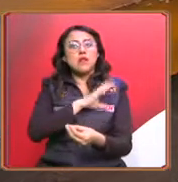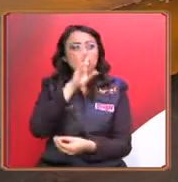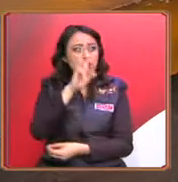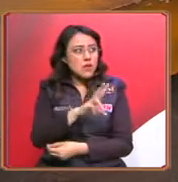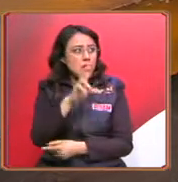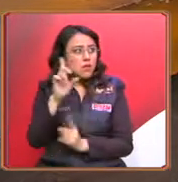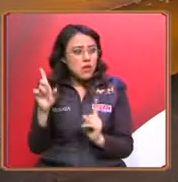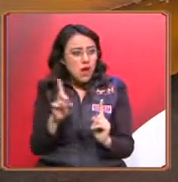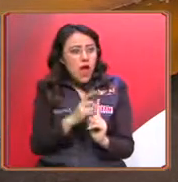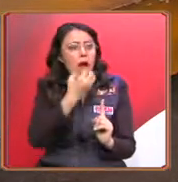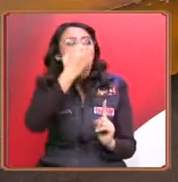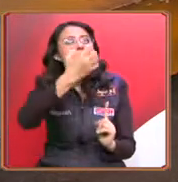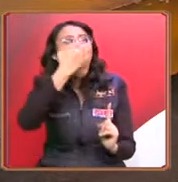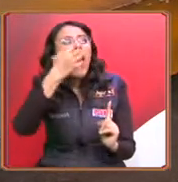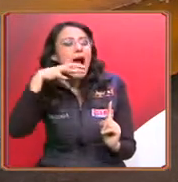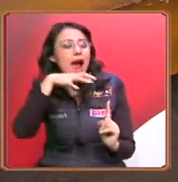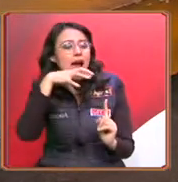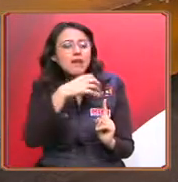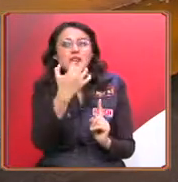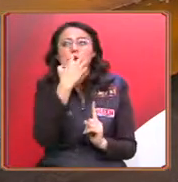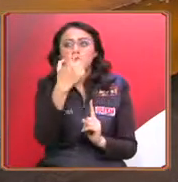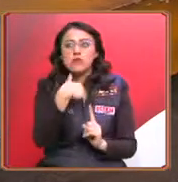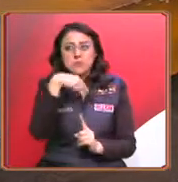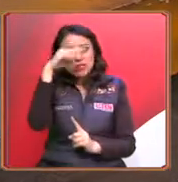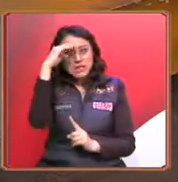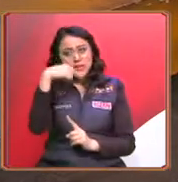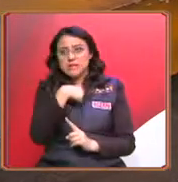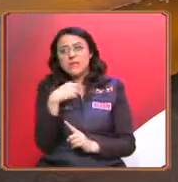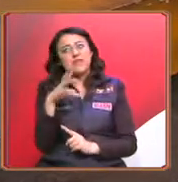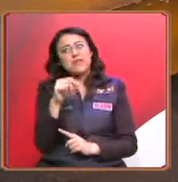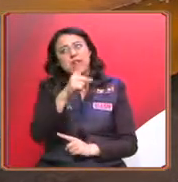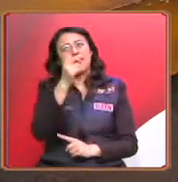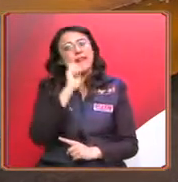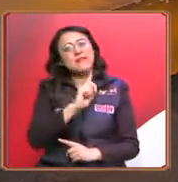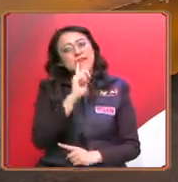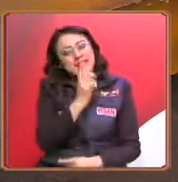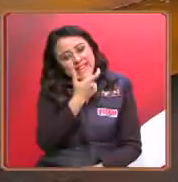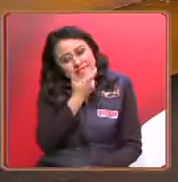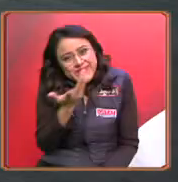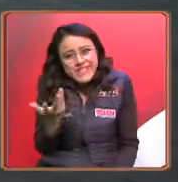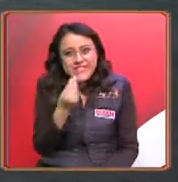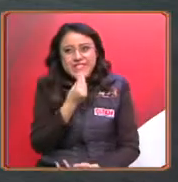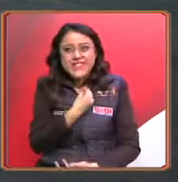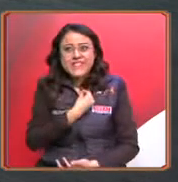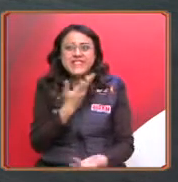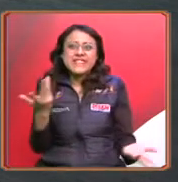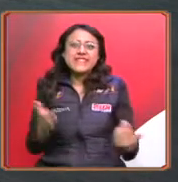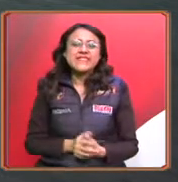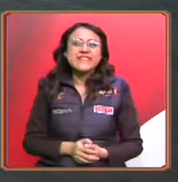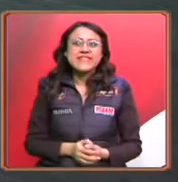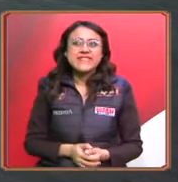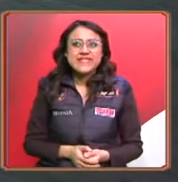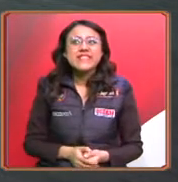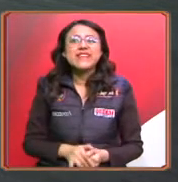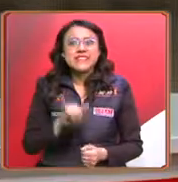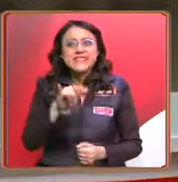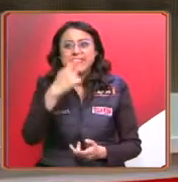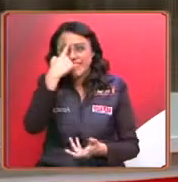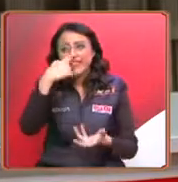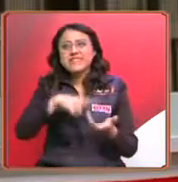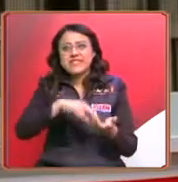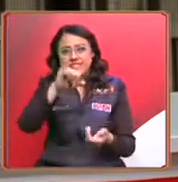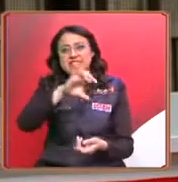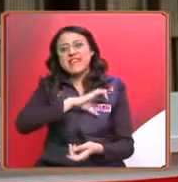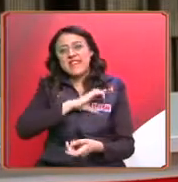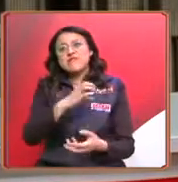la adoran. Llegó el griterío. Pensé que era para mí, pero no, era para ella. Vámonos. Sí, sé que la quieren